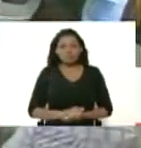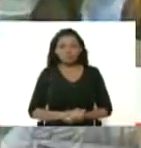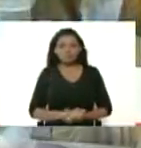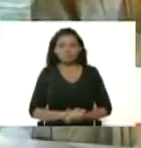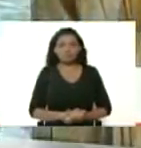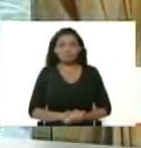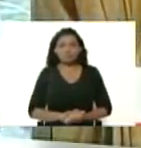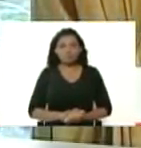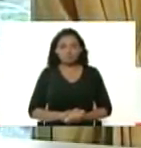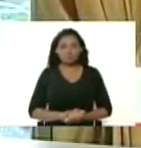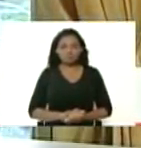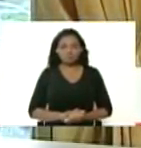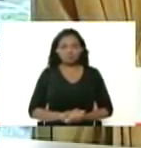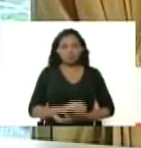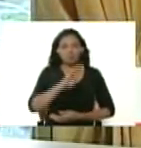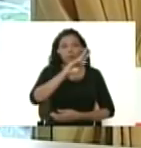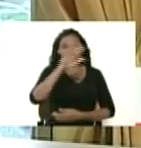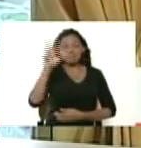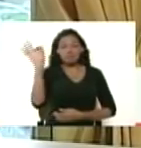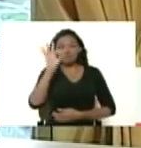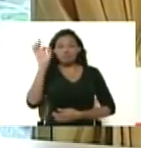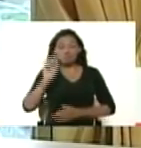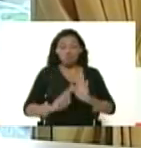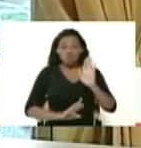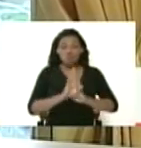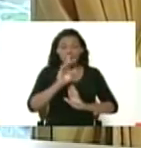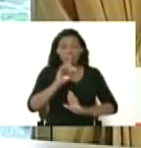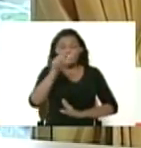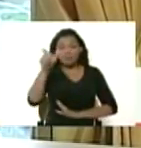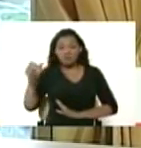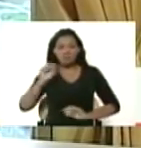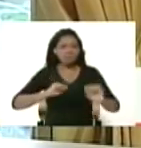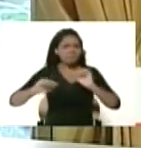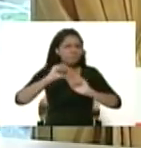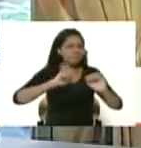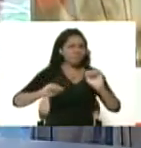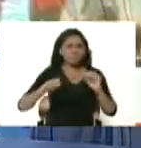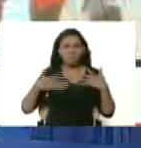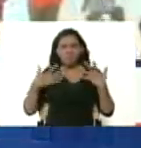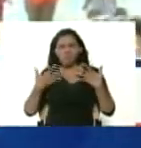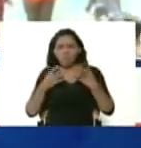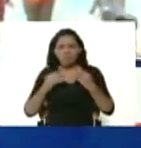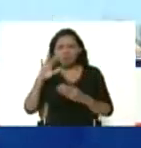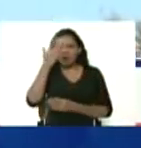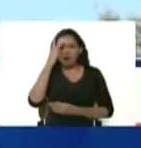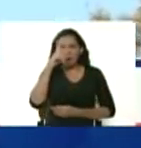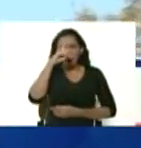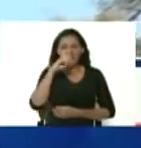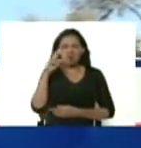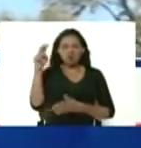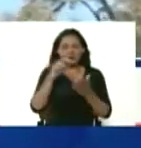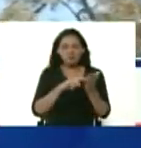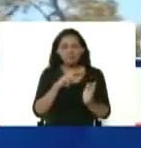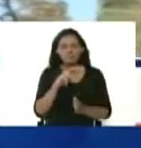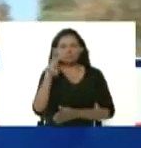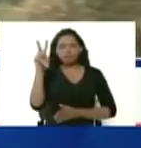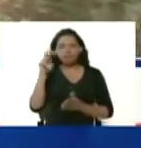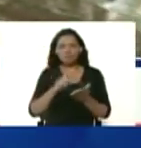del 43% de las personas movilizadas entre el año